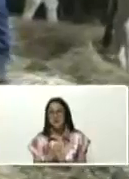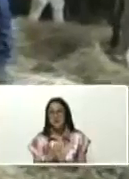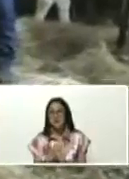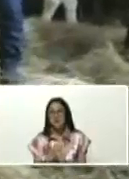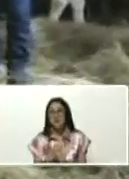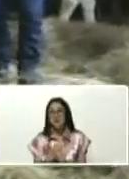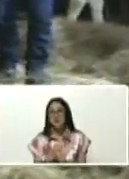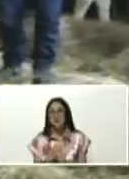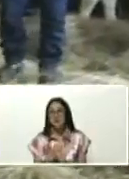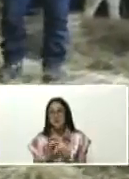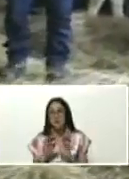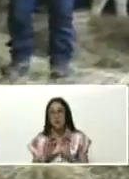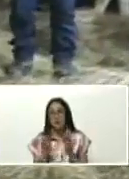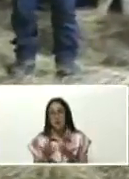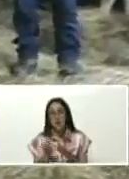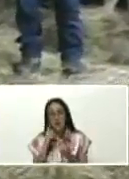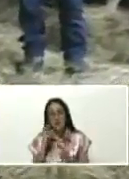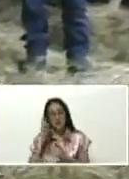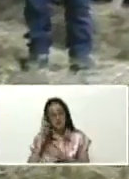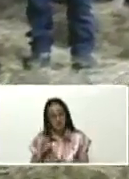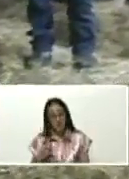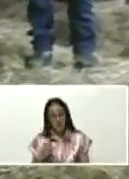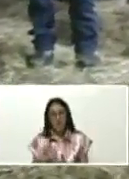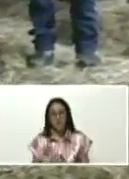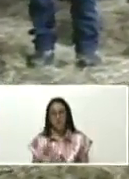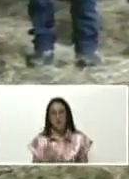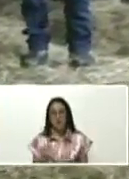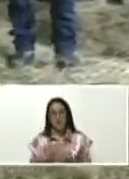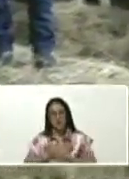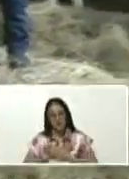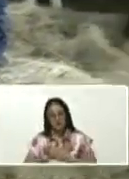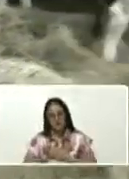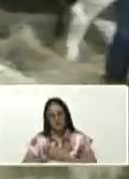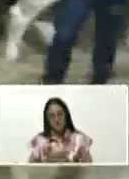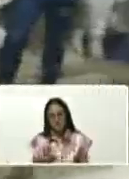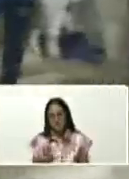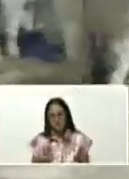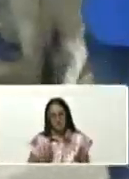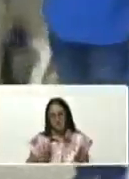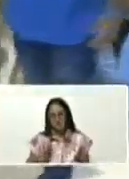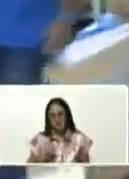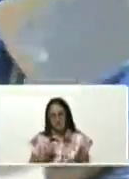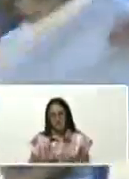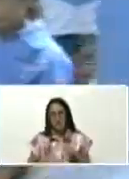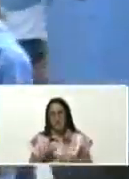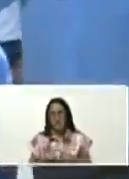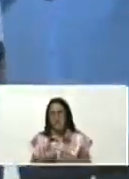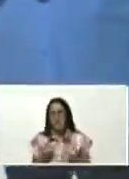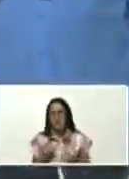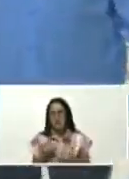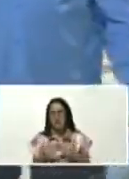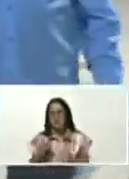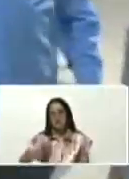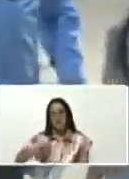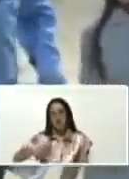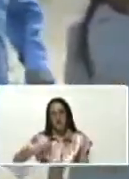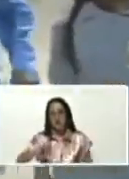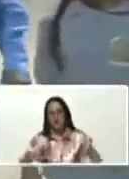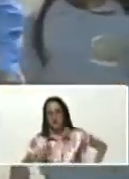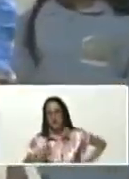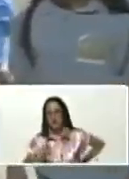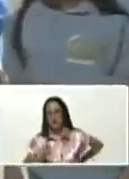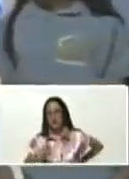genética mundialmente reconocida y estamos a la orden para todo lo que... Vamos a ir caminando para ver estos becerritos.